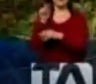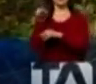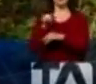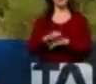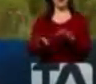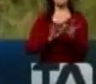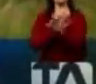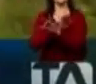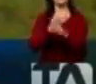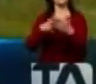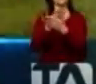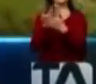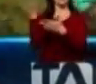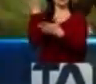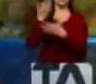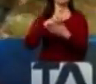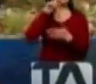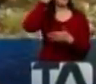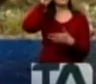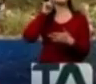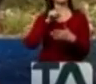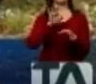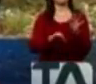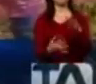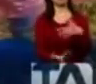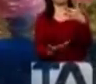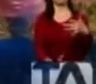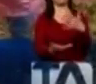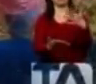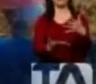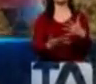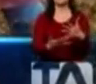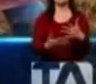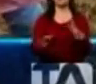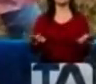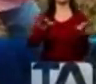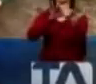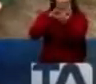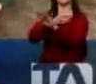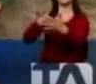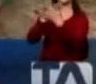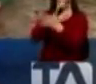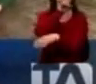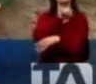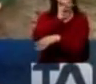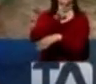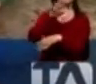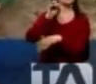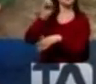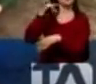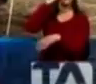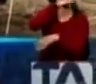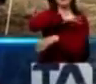Reserva Paluguillo a los que se quemaron en los incendios de 2015. Y han sido 1.200 niños y jóvenes del Movimiento